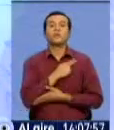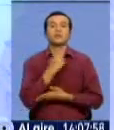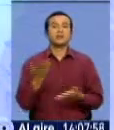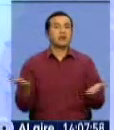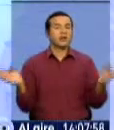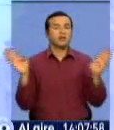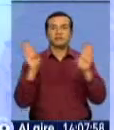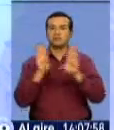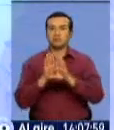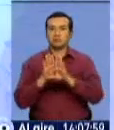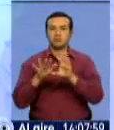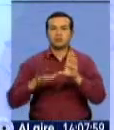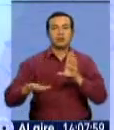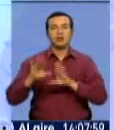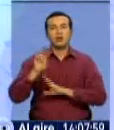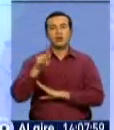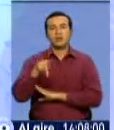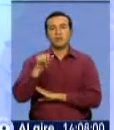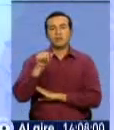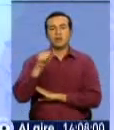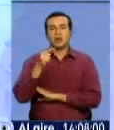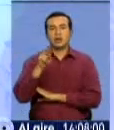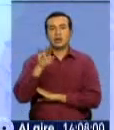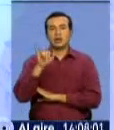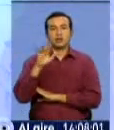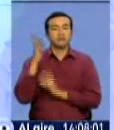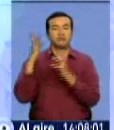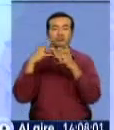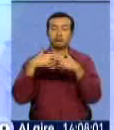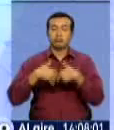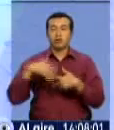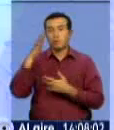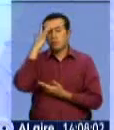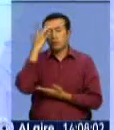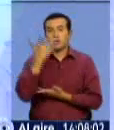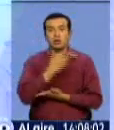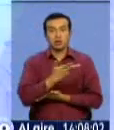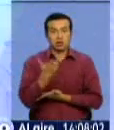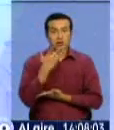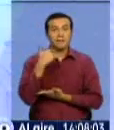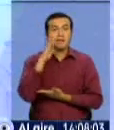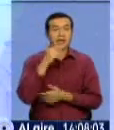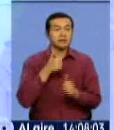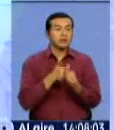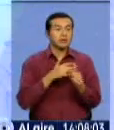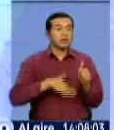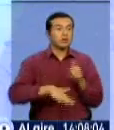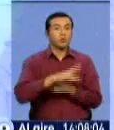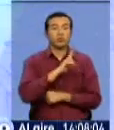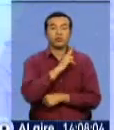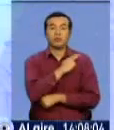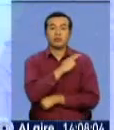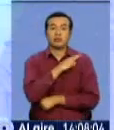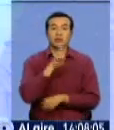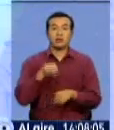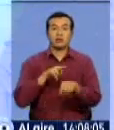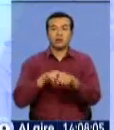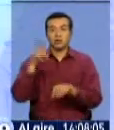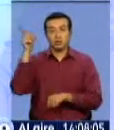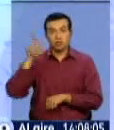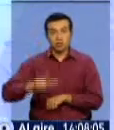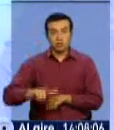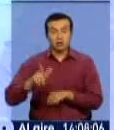Estatal Amazónica sede en Pangui. Su situación empeora al tener como opción más cercana la Universidad Nacional de Loja, aún en